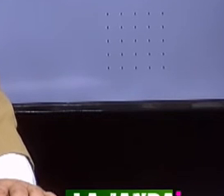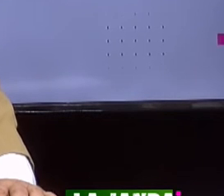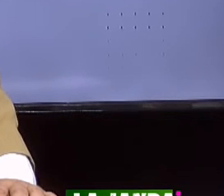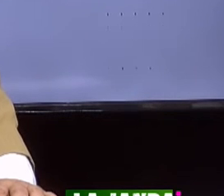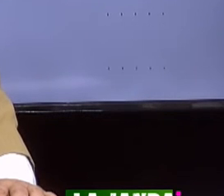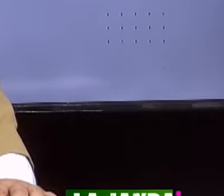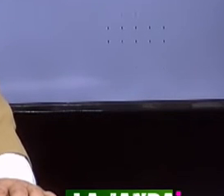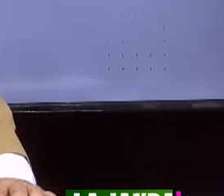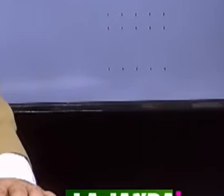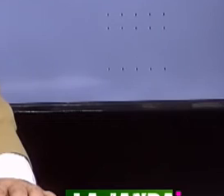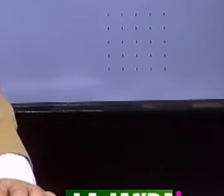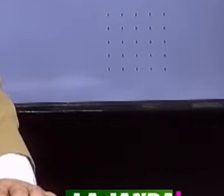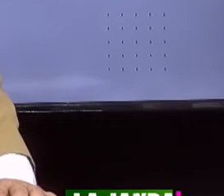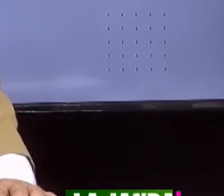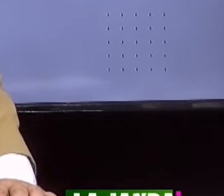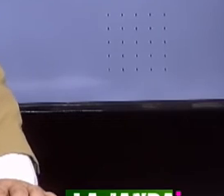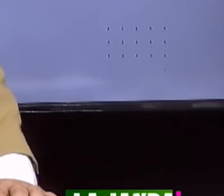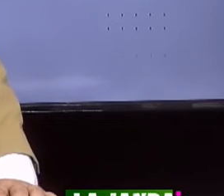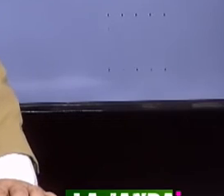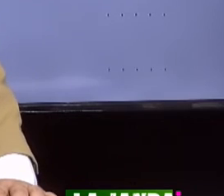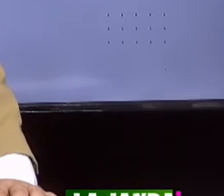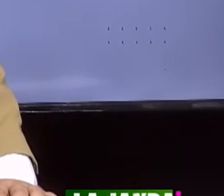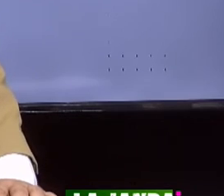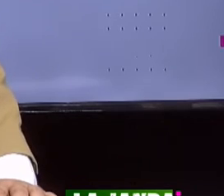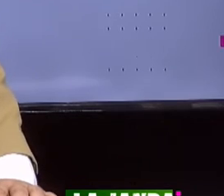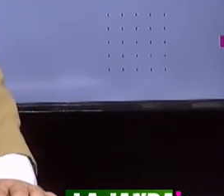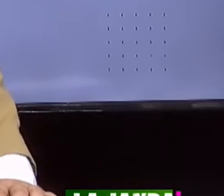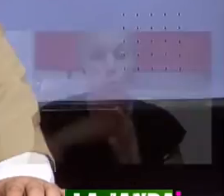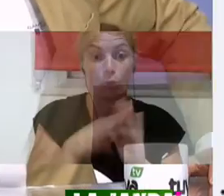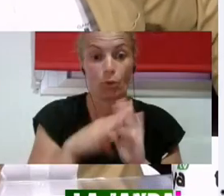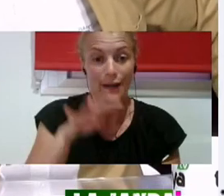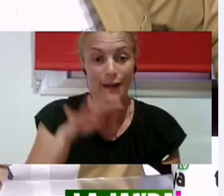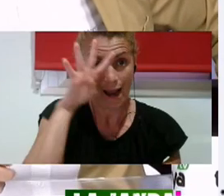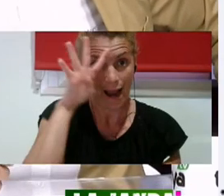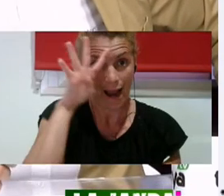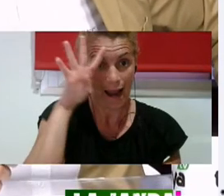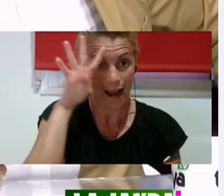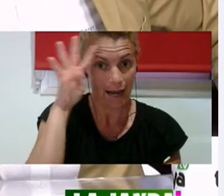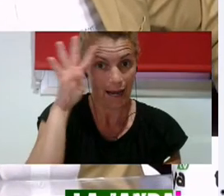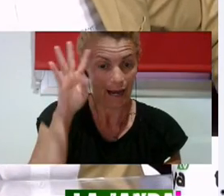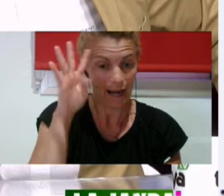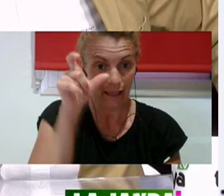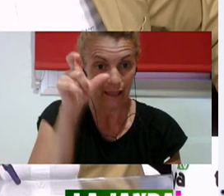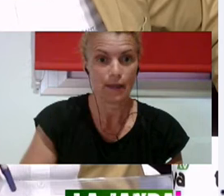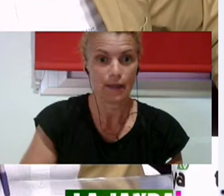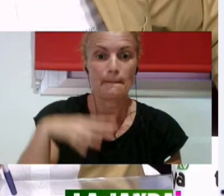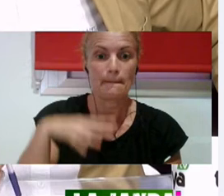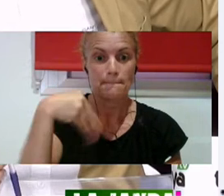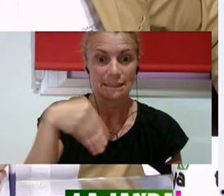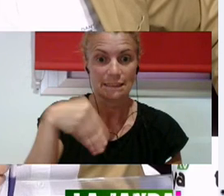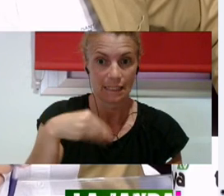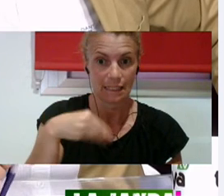día? Pues vamos a hablar hoy en este programa con Alejandro Sánchez Chavinet, presidente de